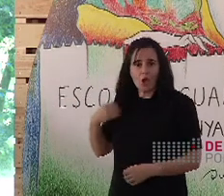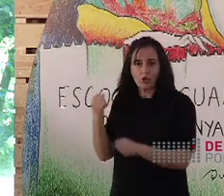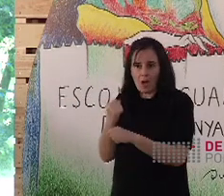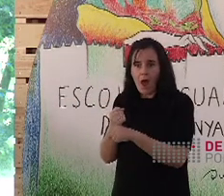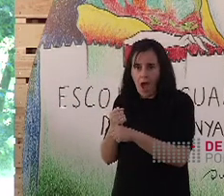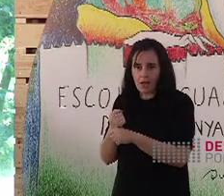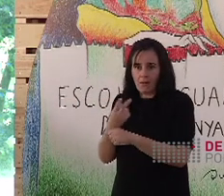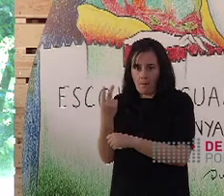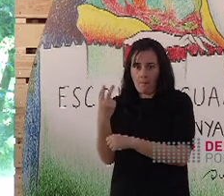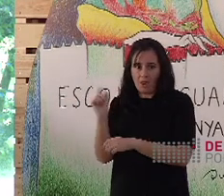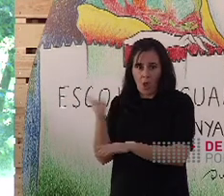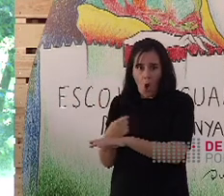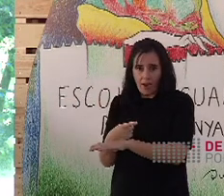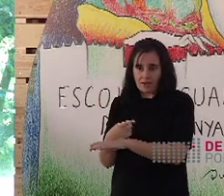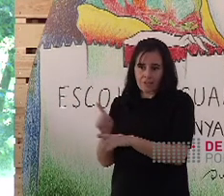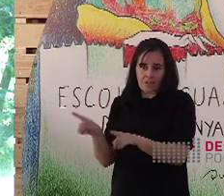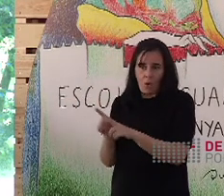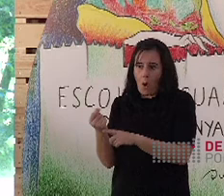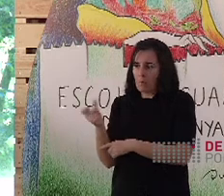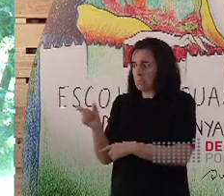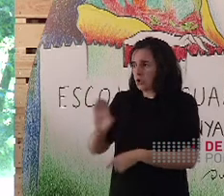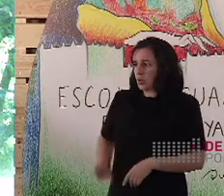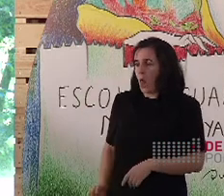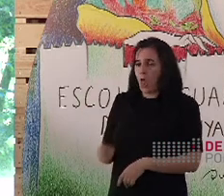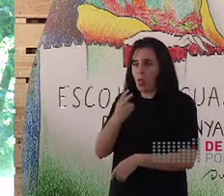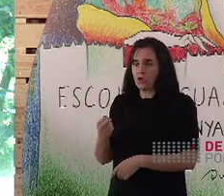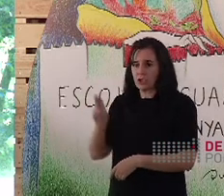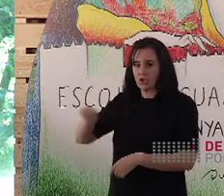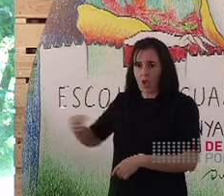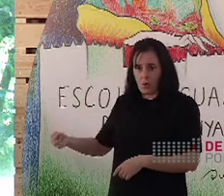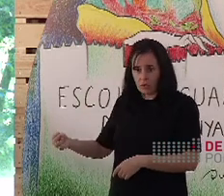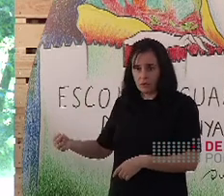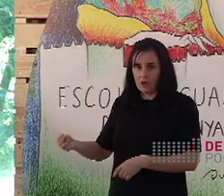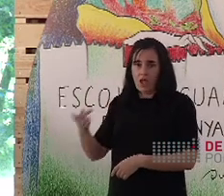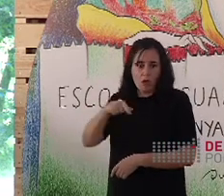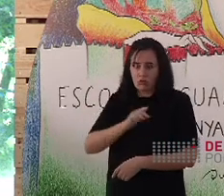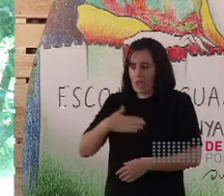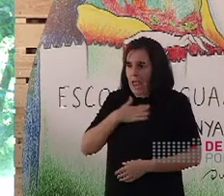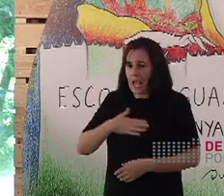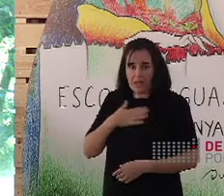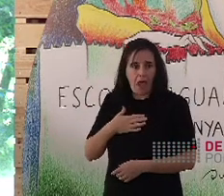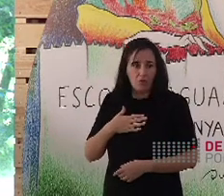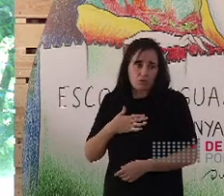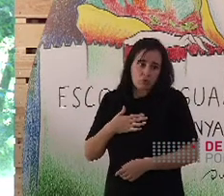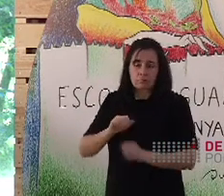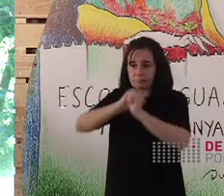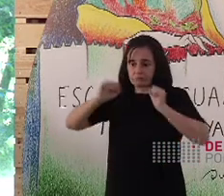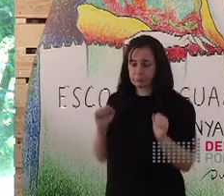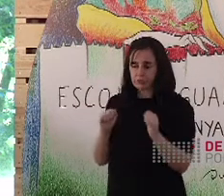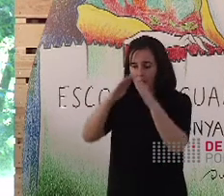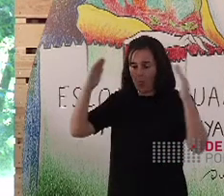día por 200 euros ao mes. Están encantados, moitas veces, de estar nas naves, confinados, para